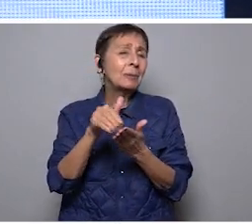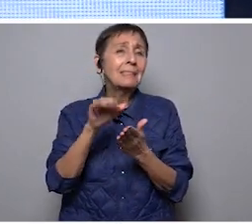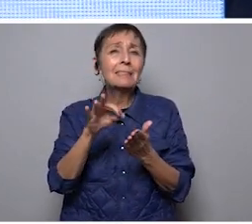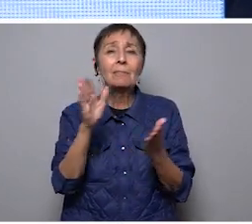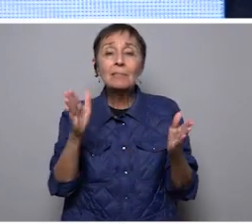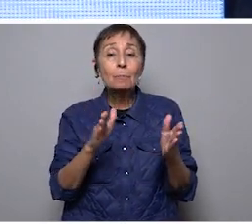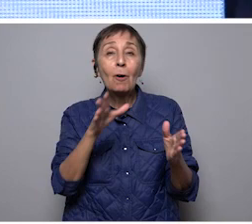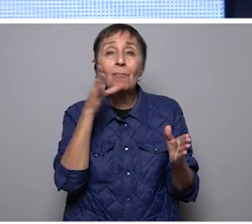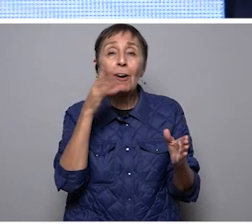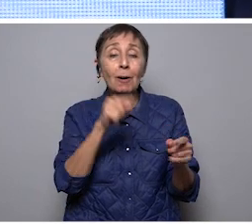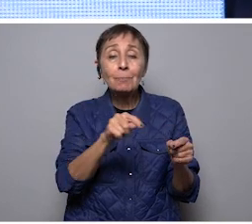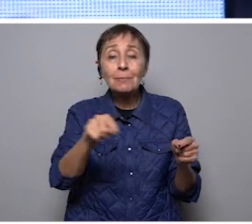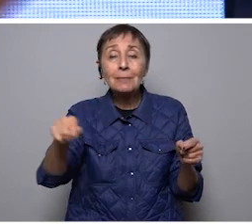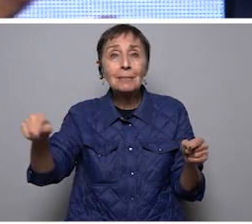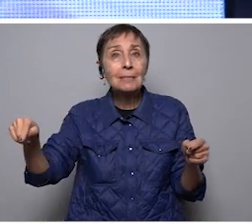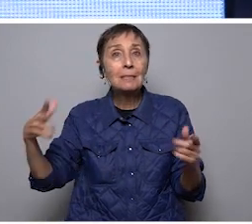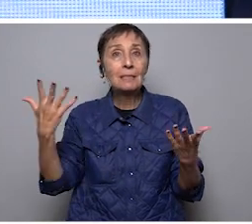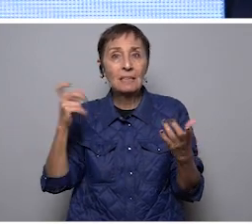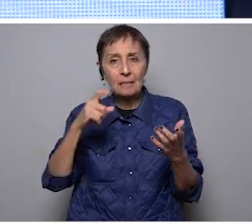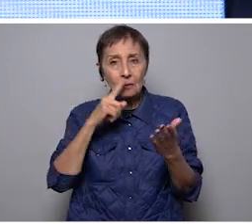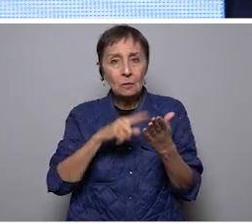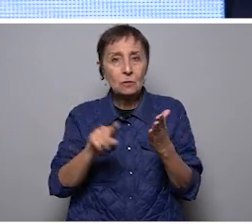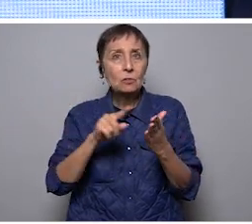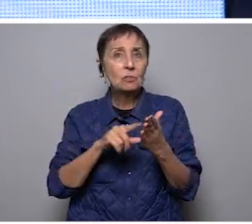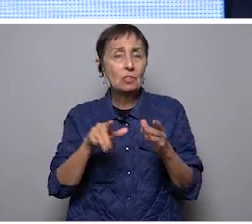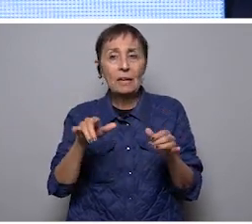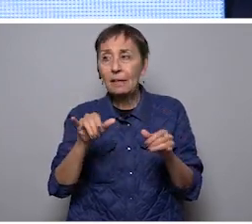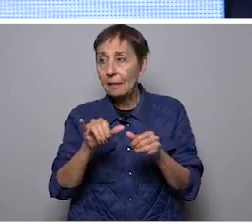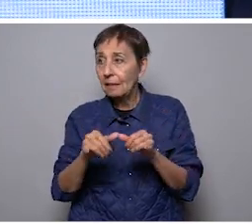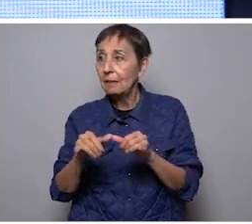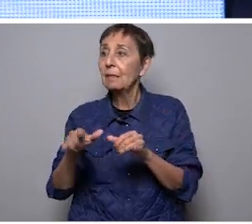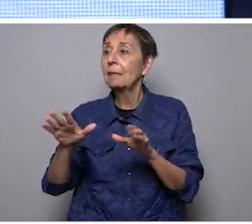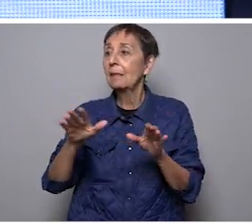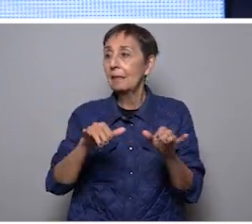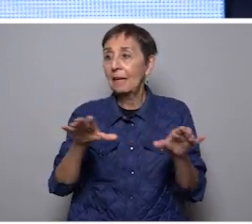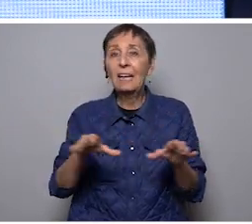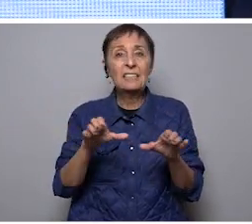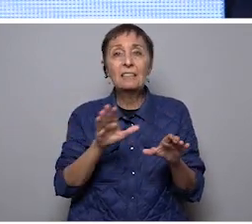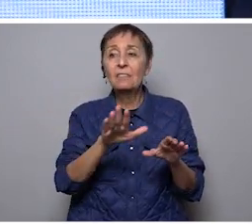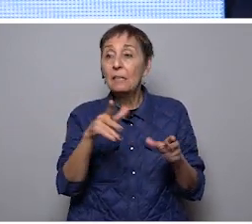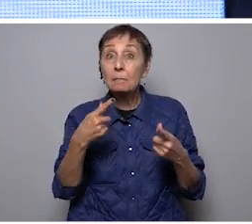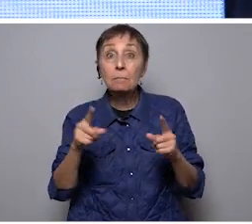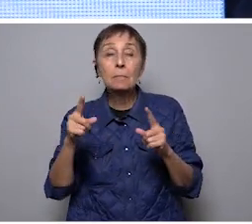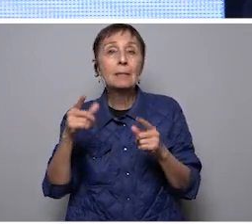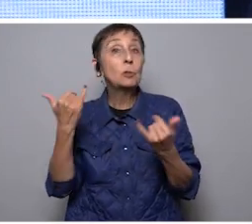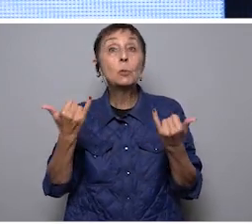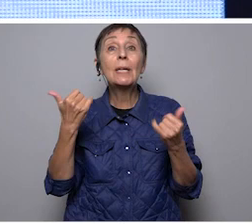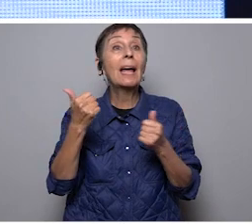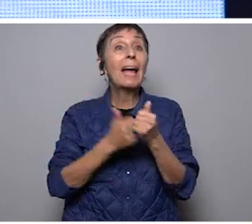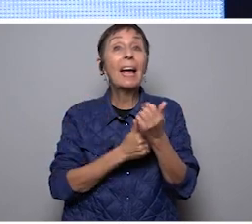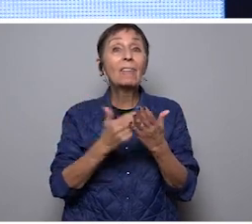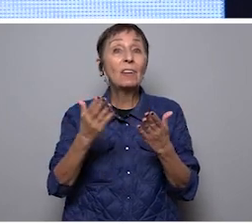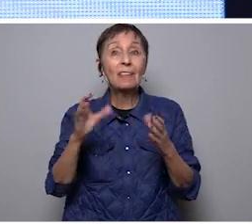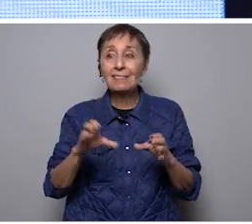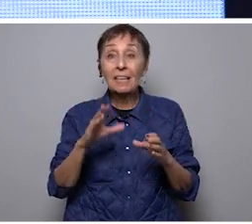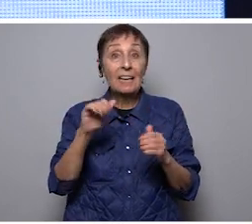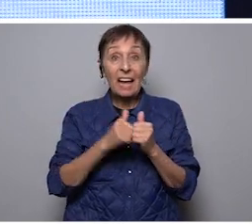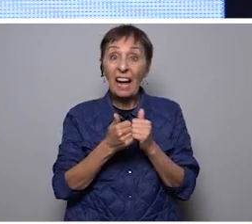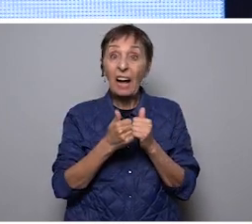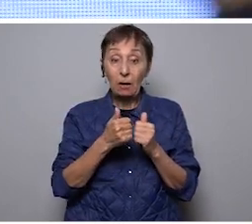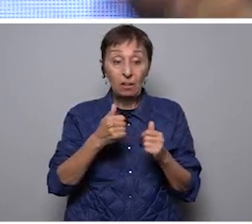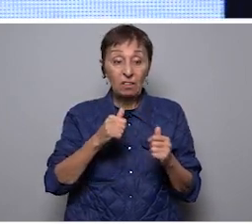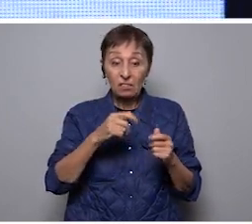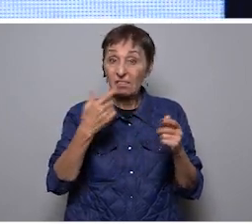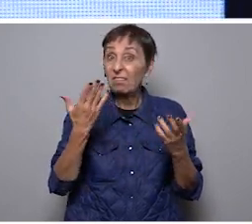las actividades que hacen y Y hoy todo se se lleva manual no entonces hay muchas soluciones que se pueden